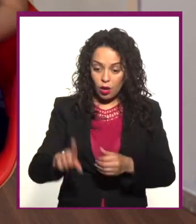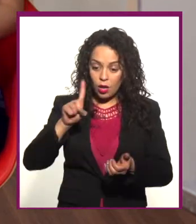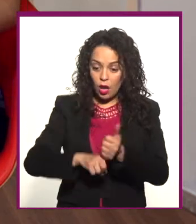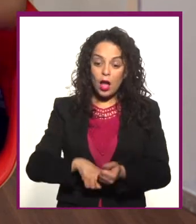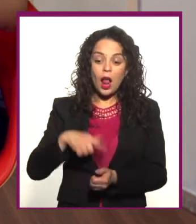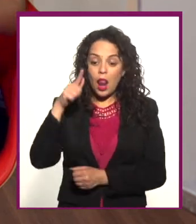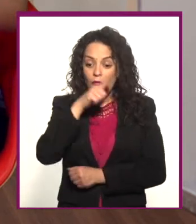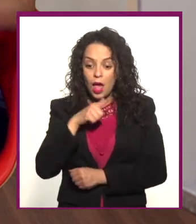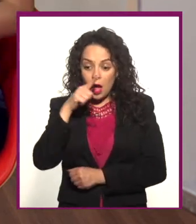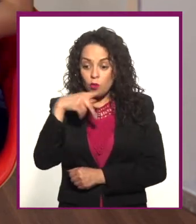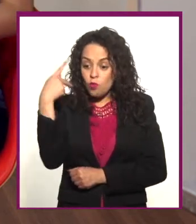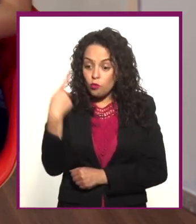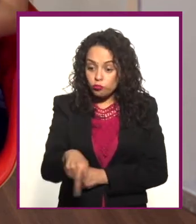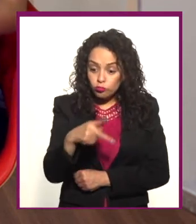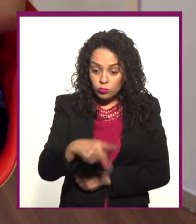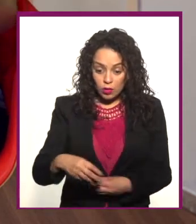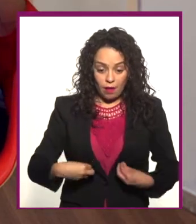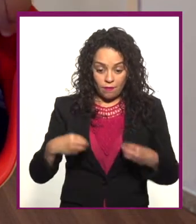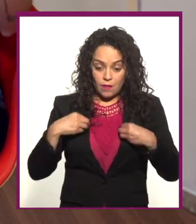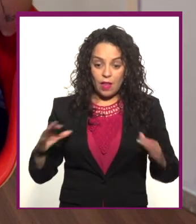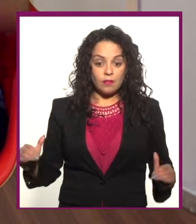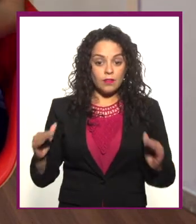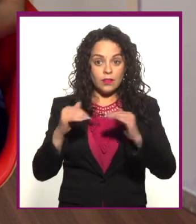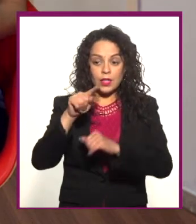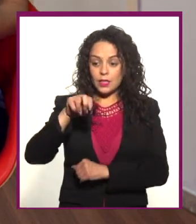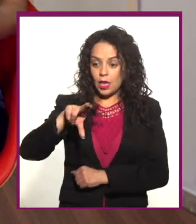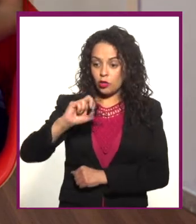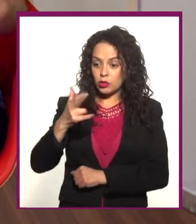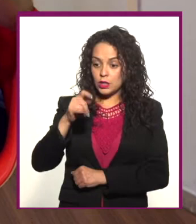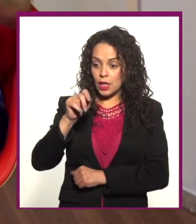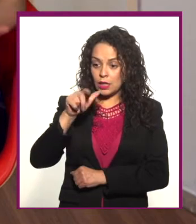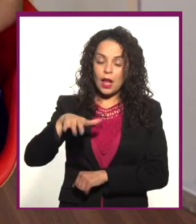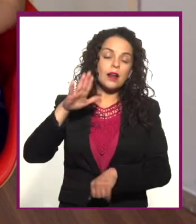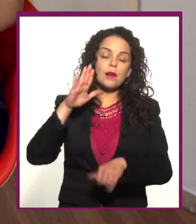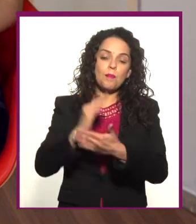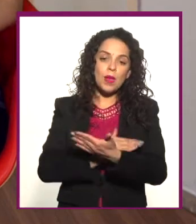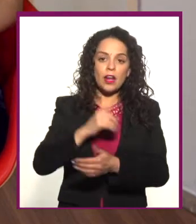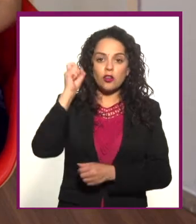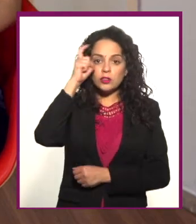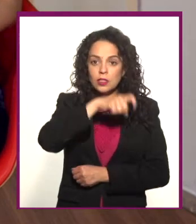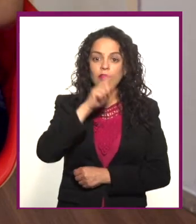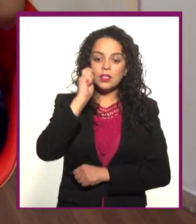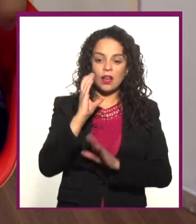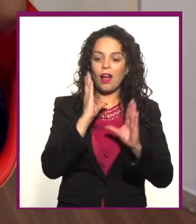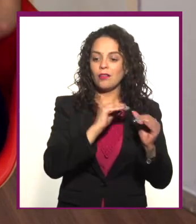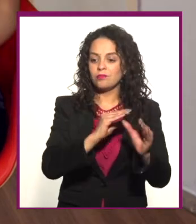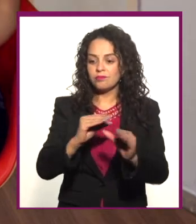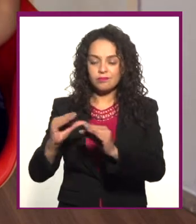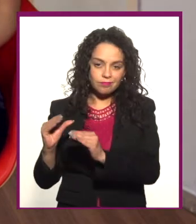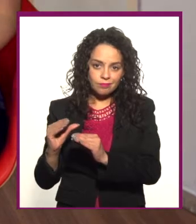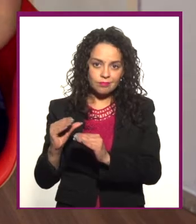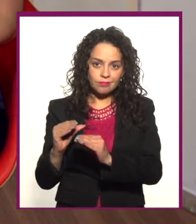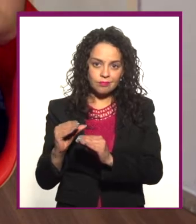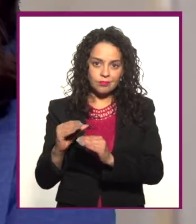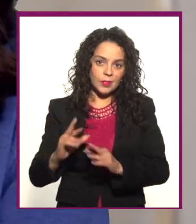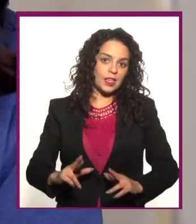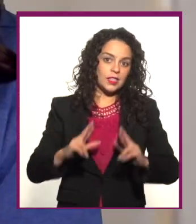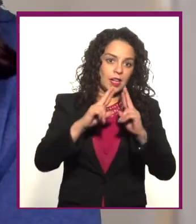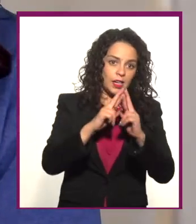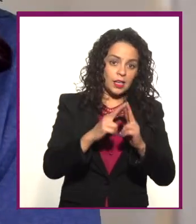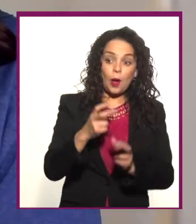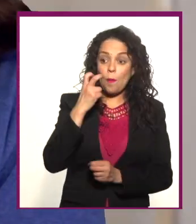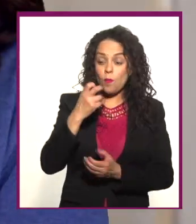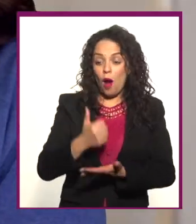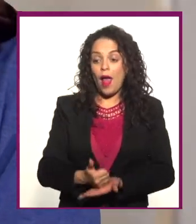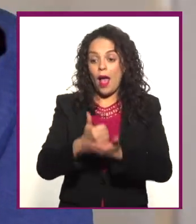católica partiendo de la propia lengua de los habitantes de Tenochtitlan haría menos difícil y violenta la evangelización. Así que con